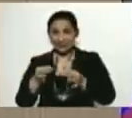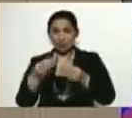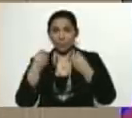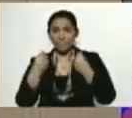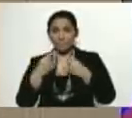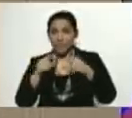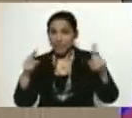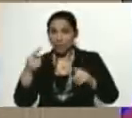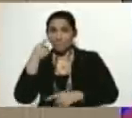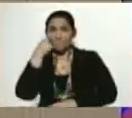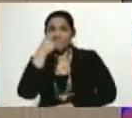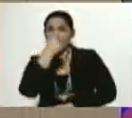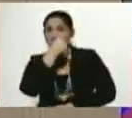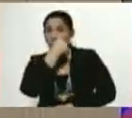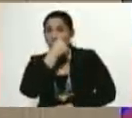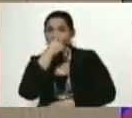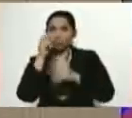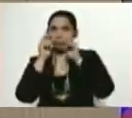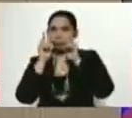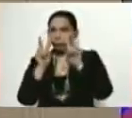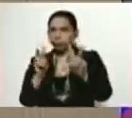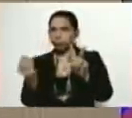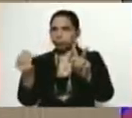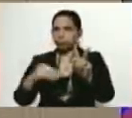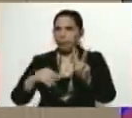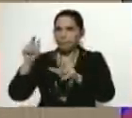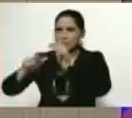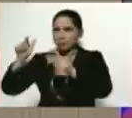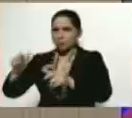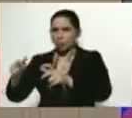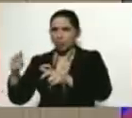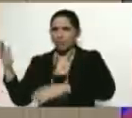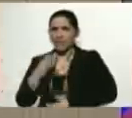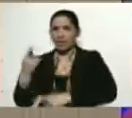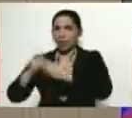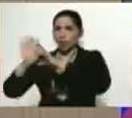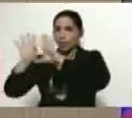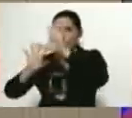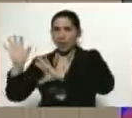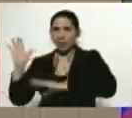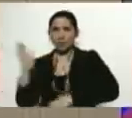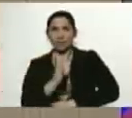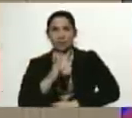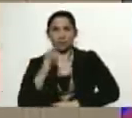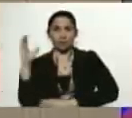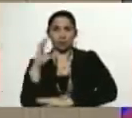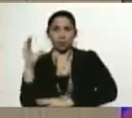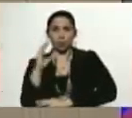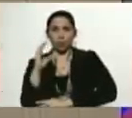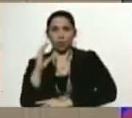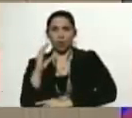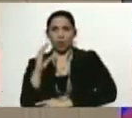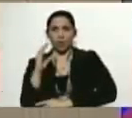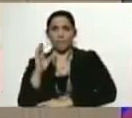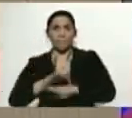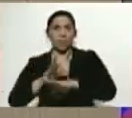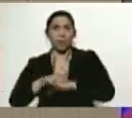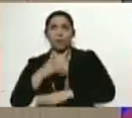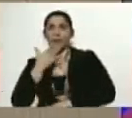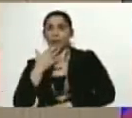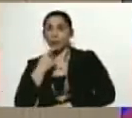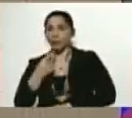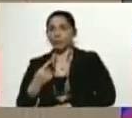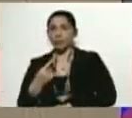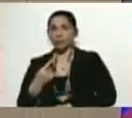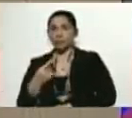allí, diera la impresión de que hay más connacionales infectados regresando de Colombia que los que están reportando en Cúcuta.